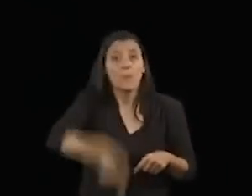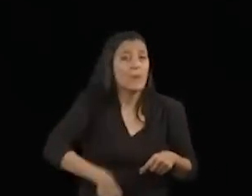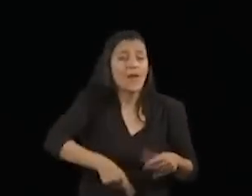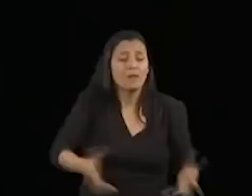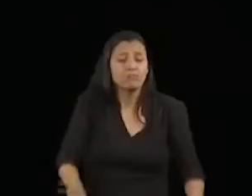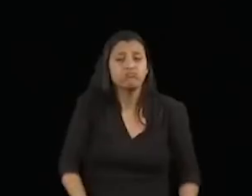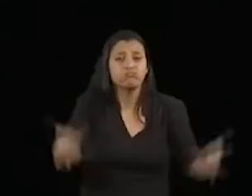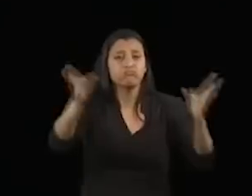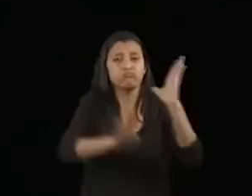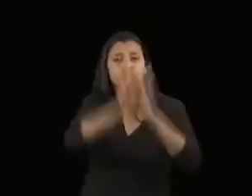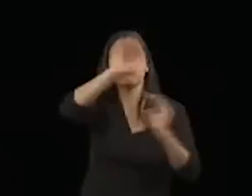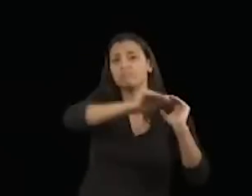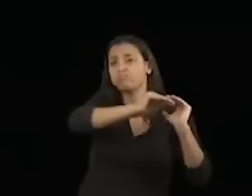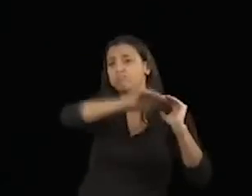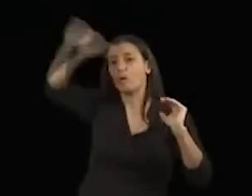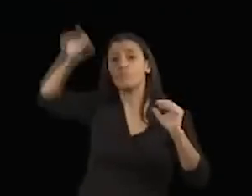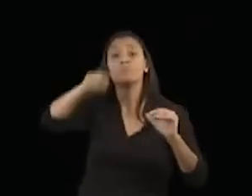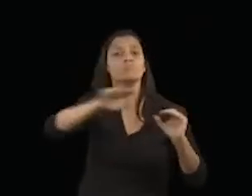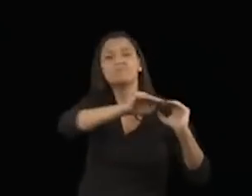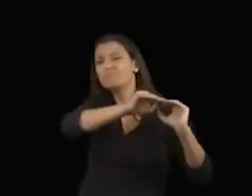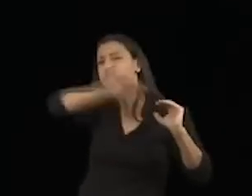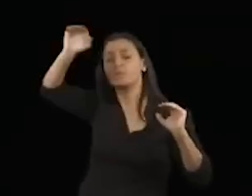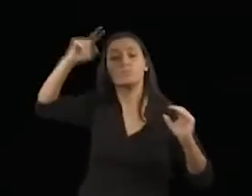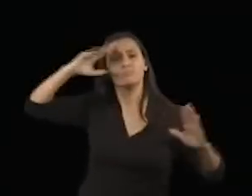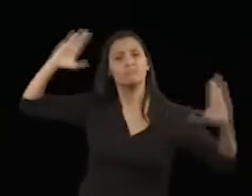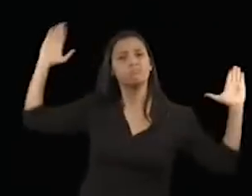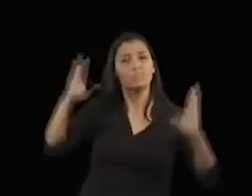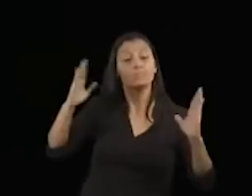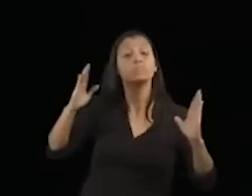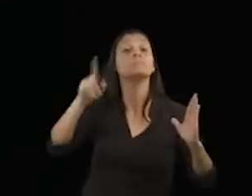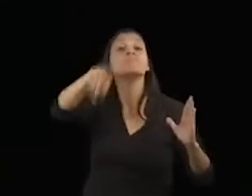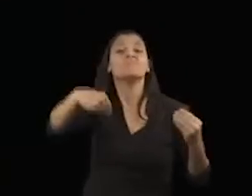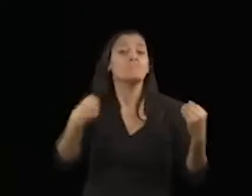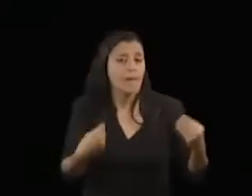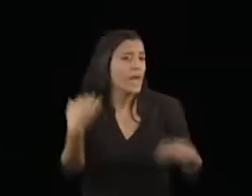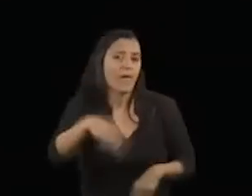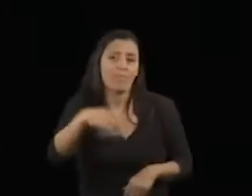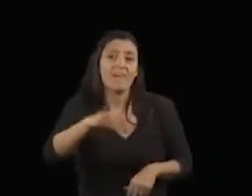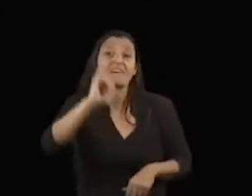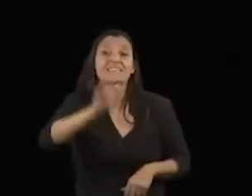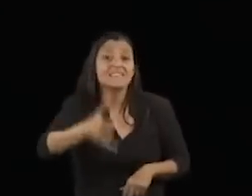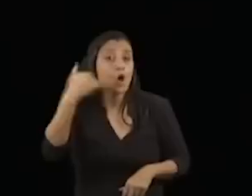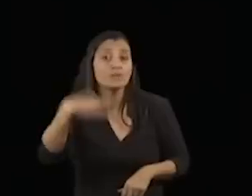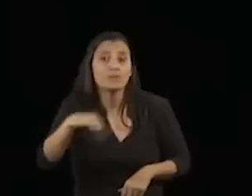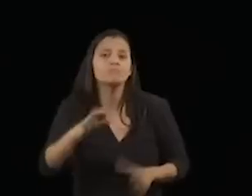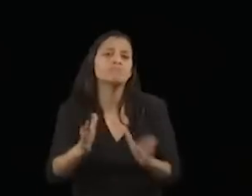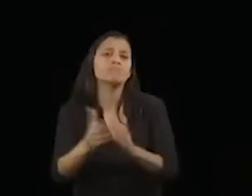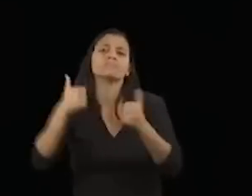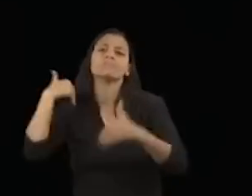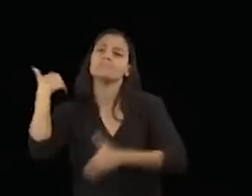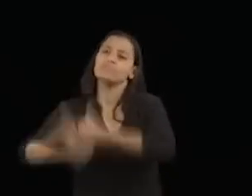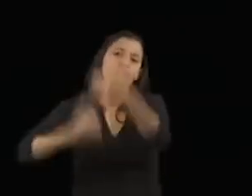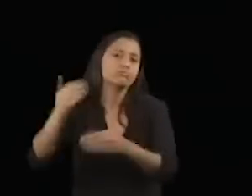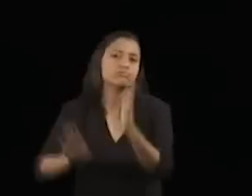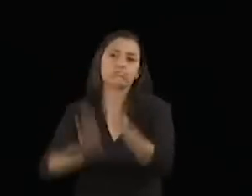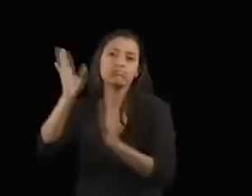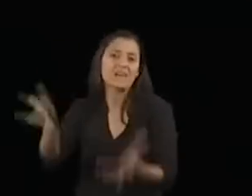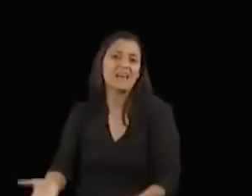crecientes. Esa exacerbación de los rendimientos crecientes implica aceleración en la tasa de